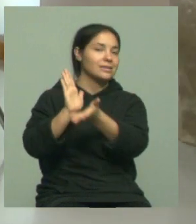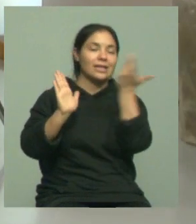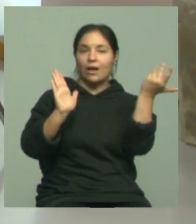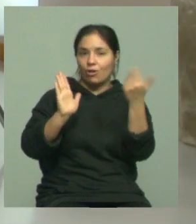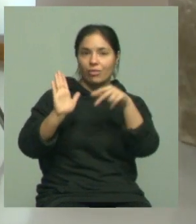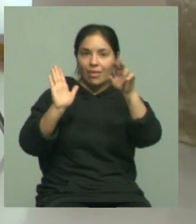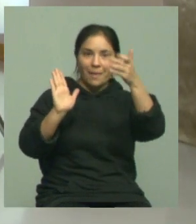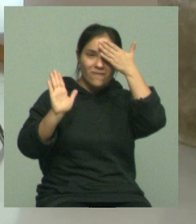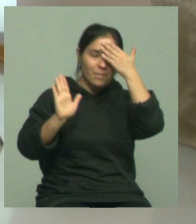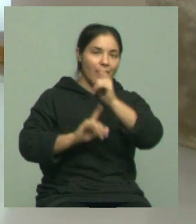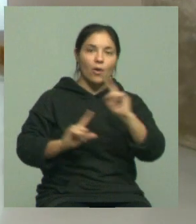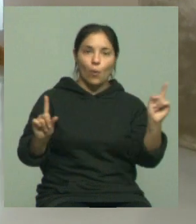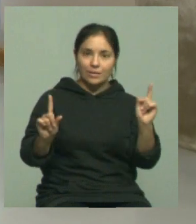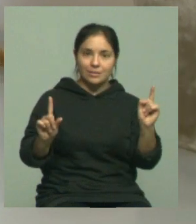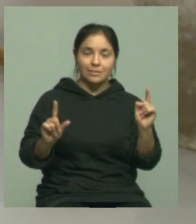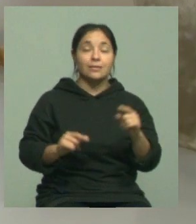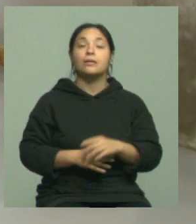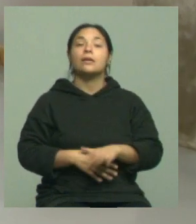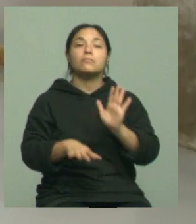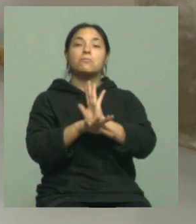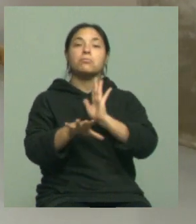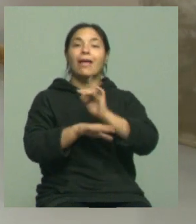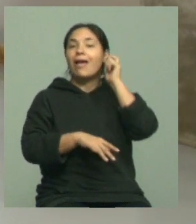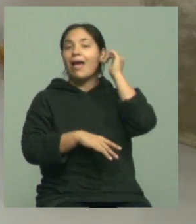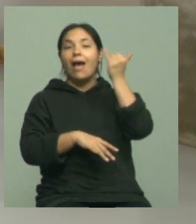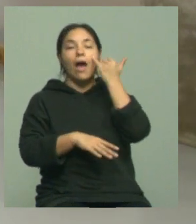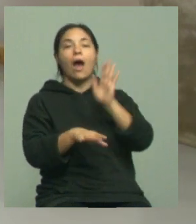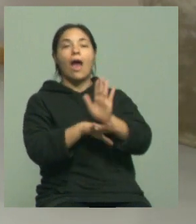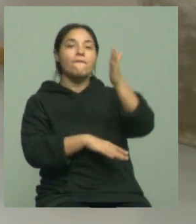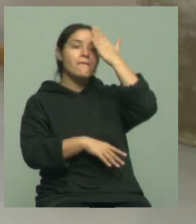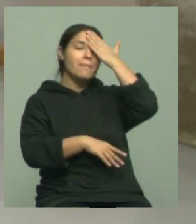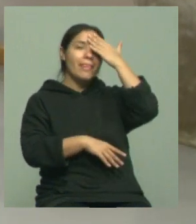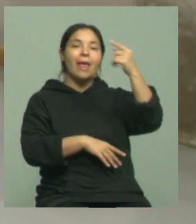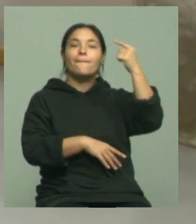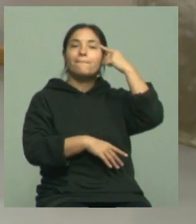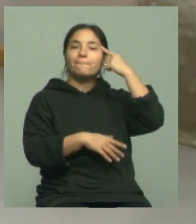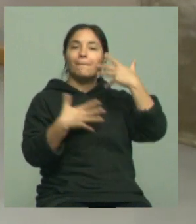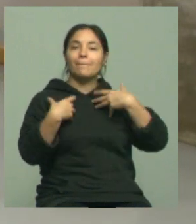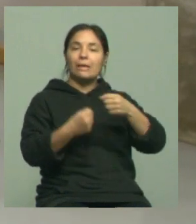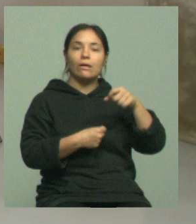de enfermedades. O sea, se dejó de considerar una enfermedad de salud mental.